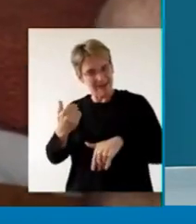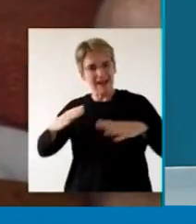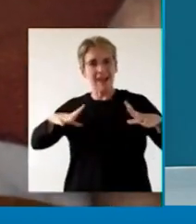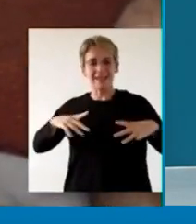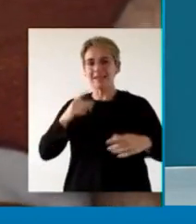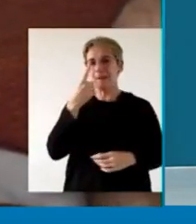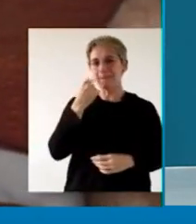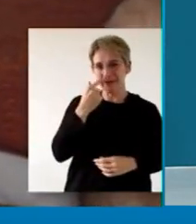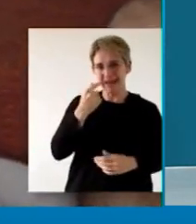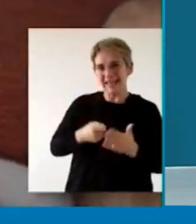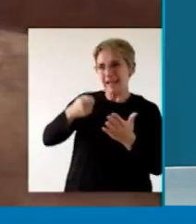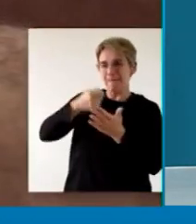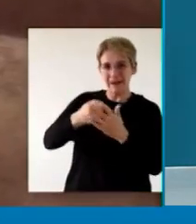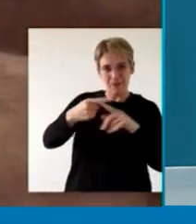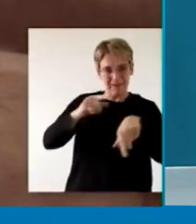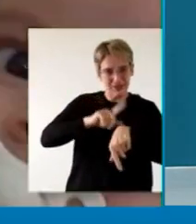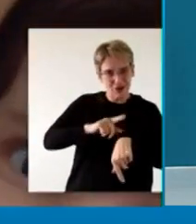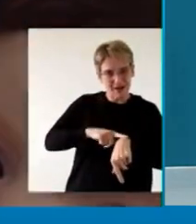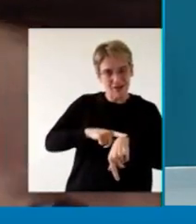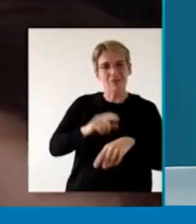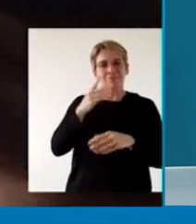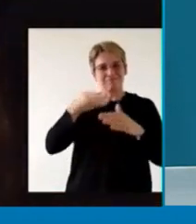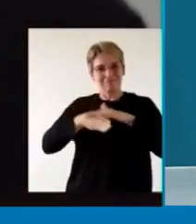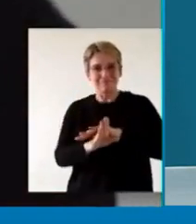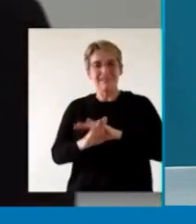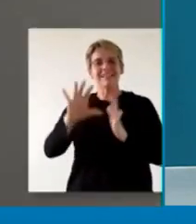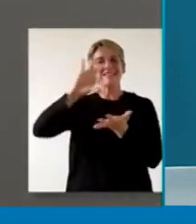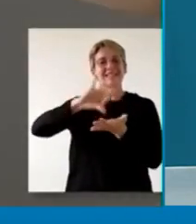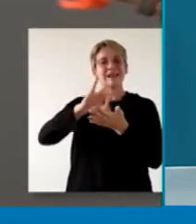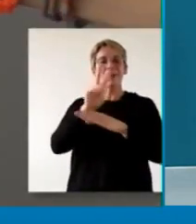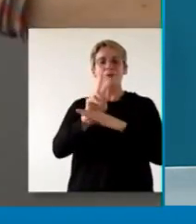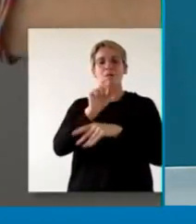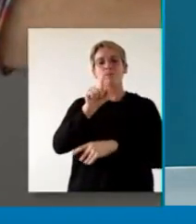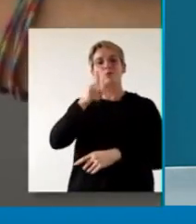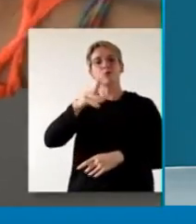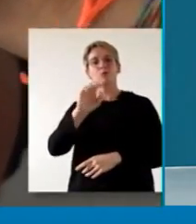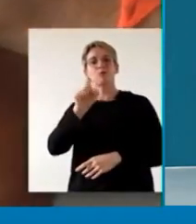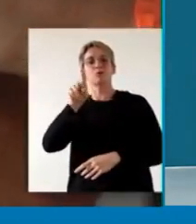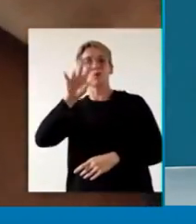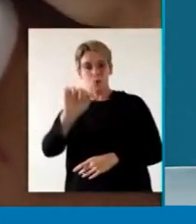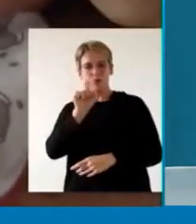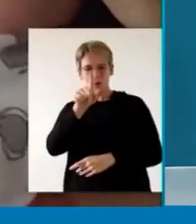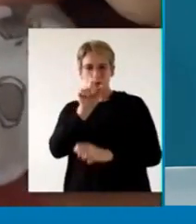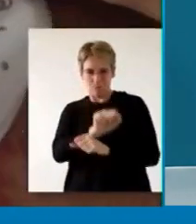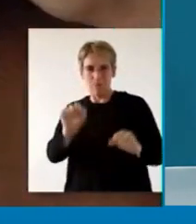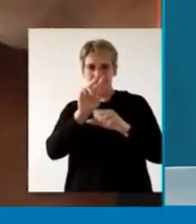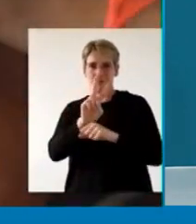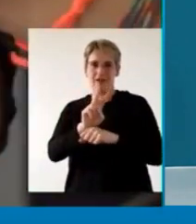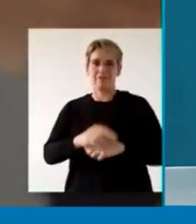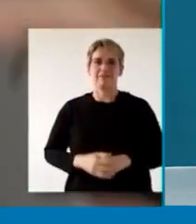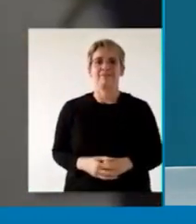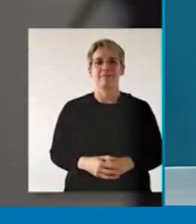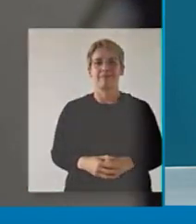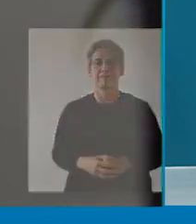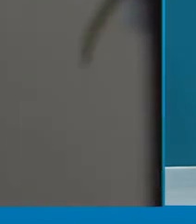mantuvieron como estaban sin tocar eh una de las cosas que nosotros siempre aclaramos es que el sistema de cuidados tiene muchos programas uno lo conoce más por el